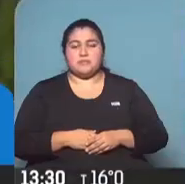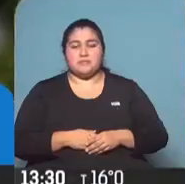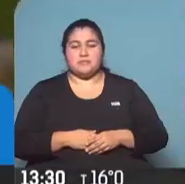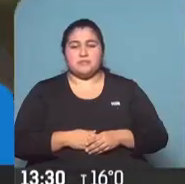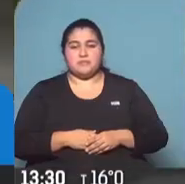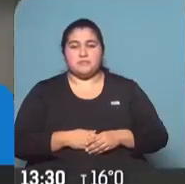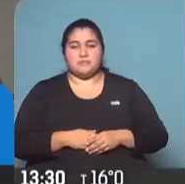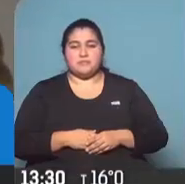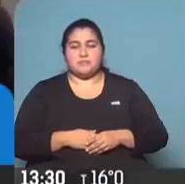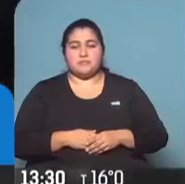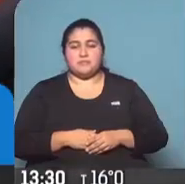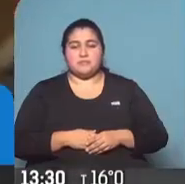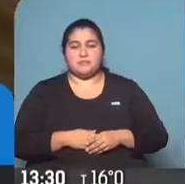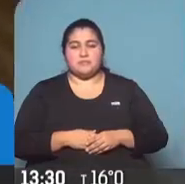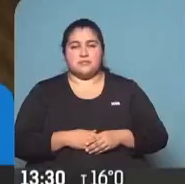ah